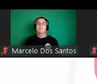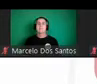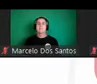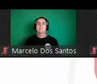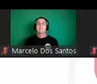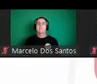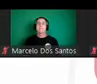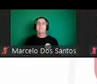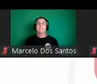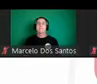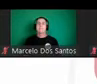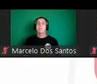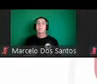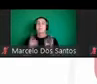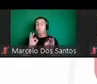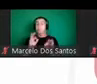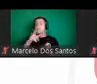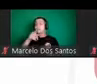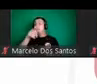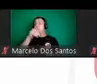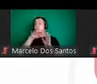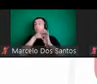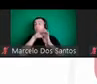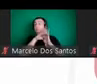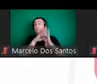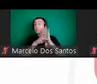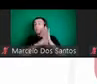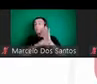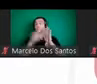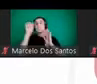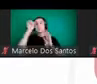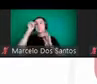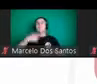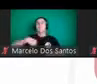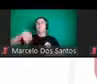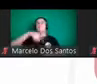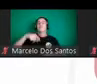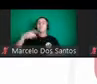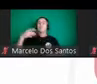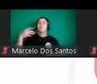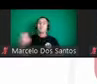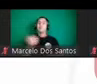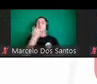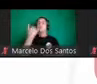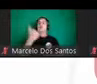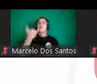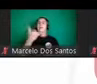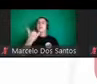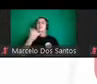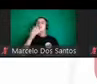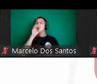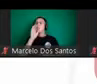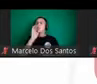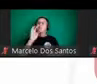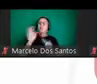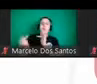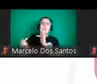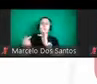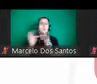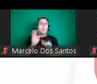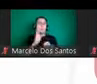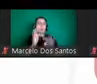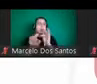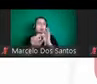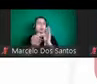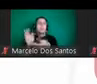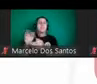Y en todo ese proceso, entonces, uno utiliza también diferentes medidas, ¿verdad?, para intervenir, ¿verdad?, las